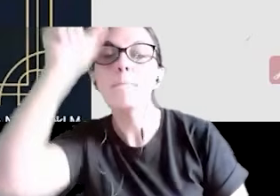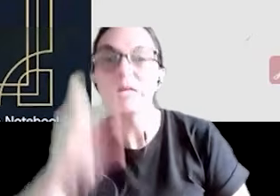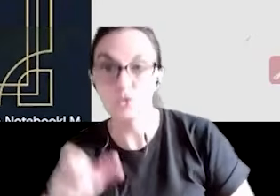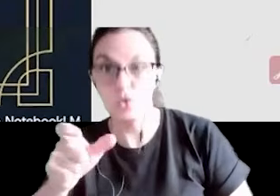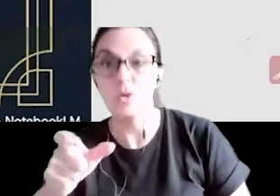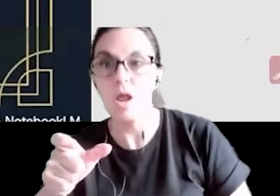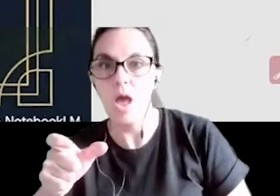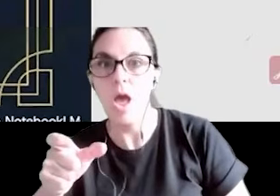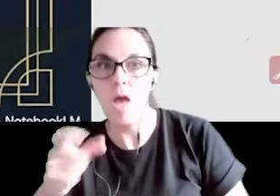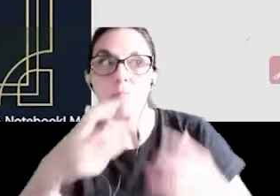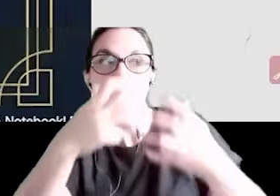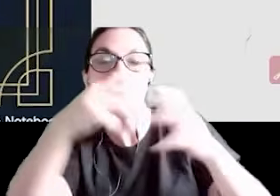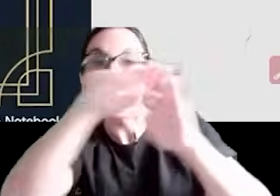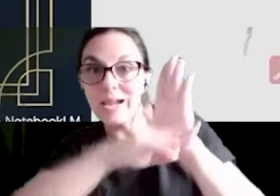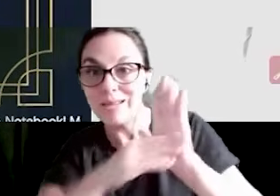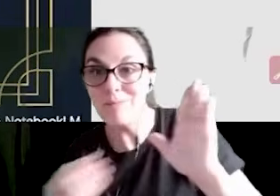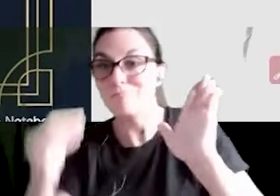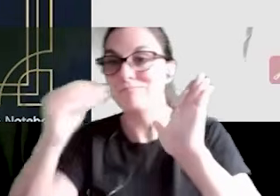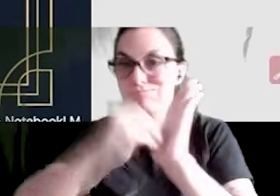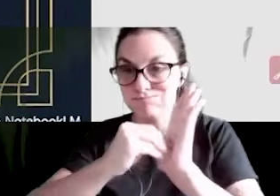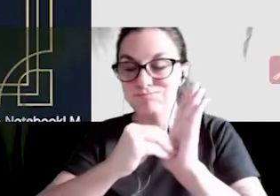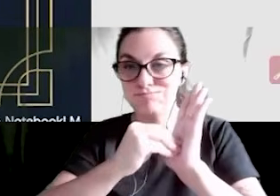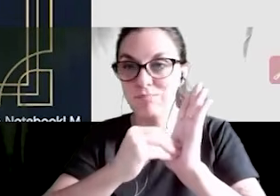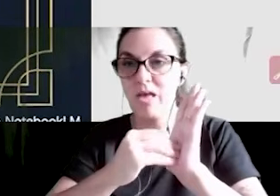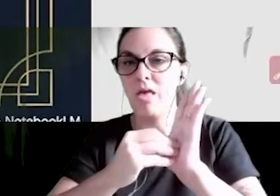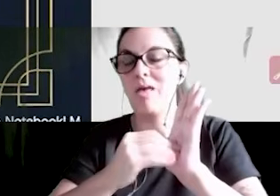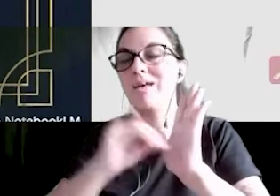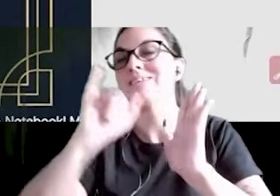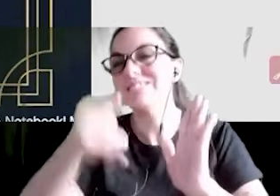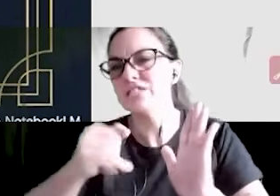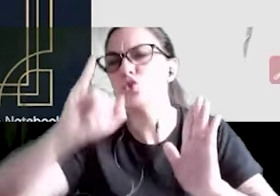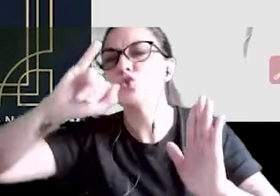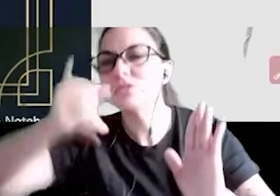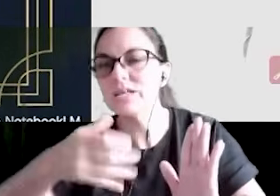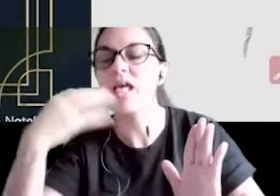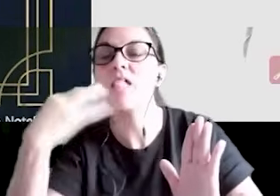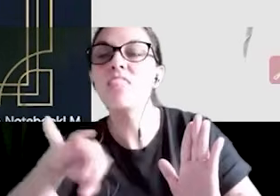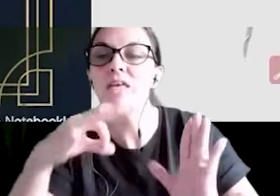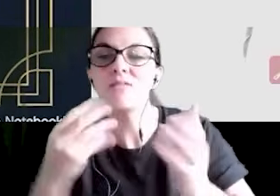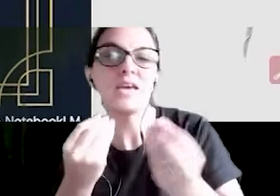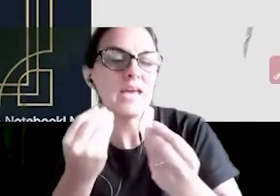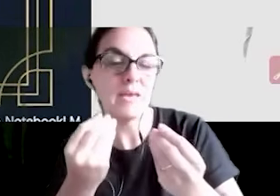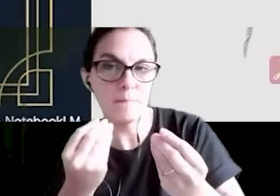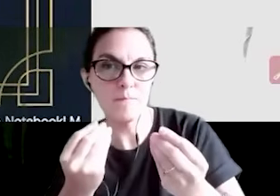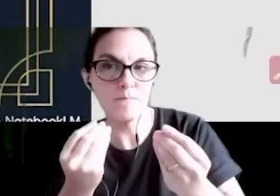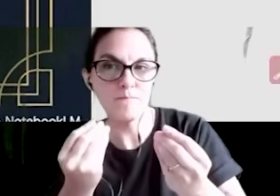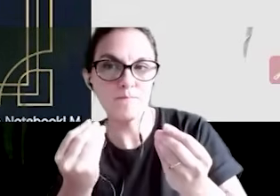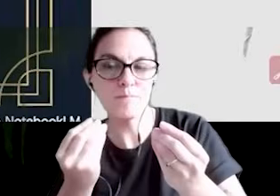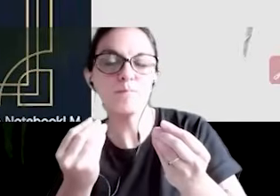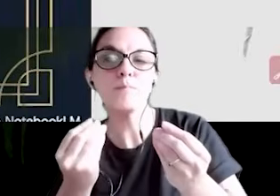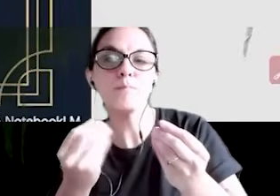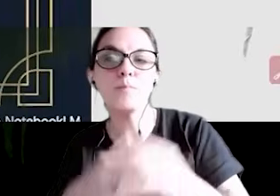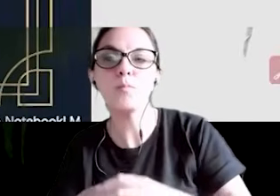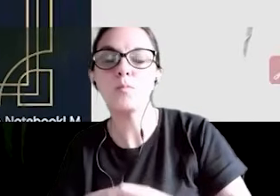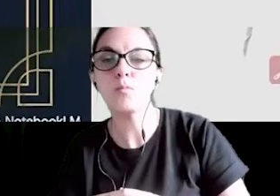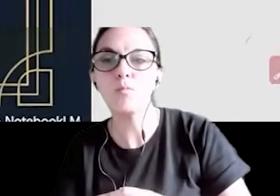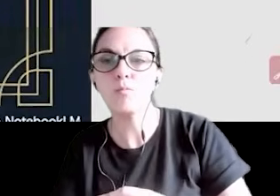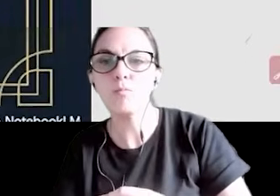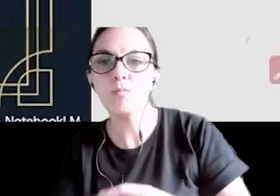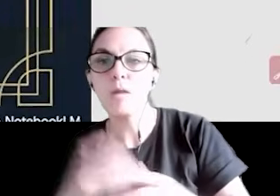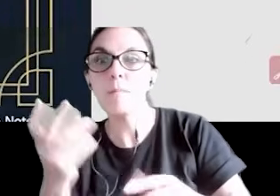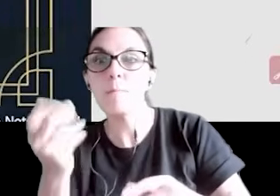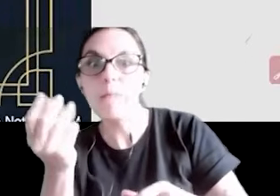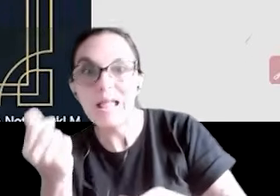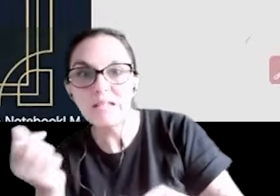de este régimen, sí o sí, tenga trazabilidad de todos los fondos que